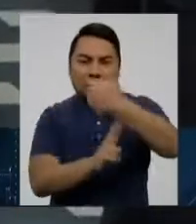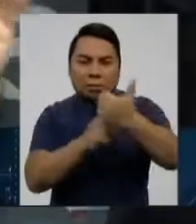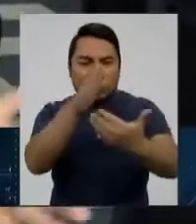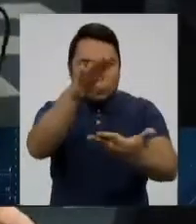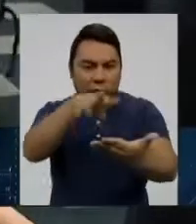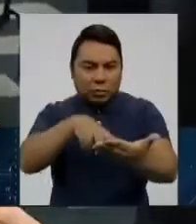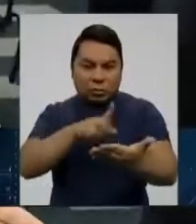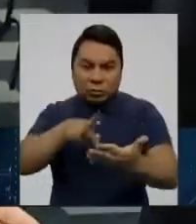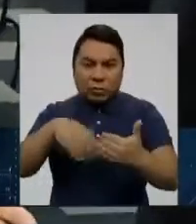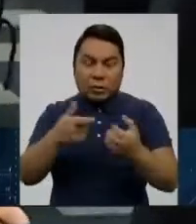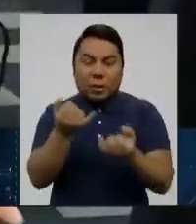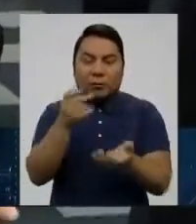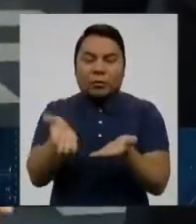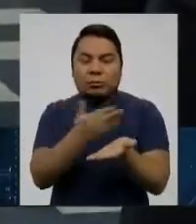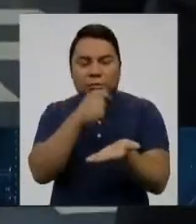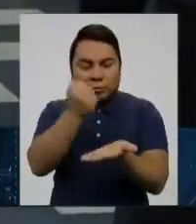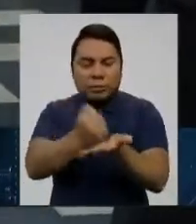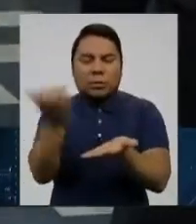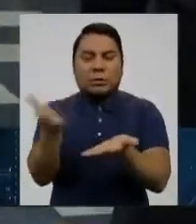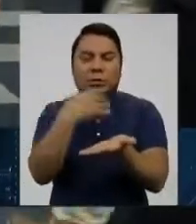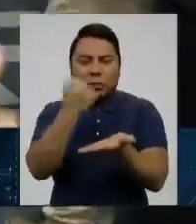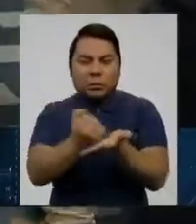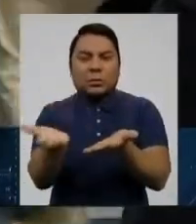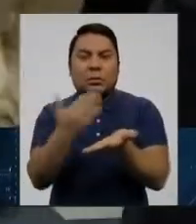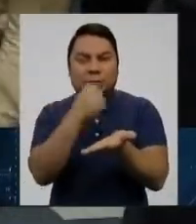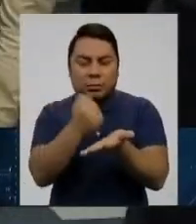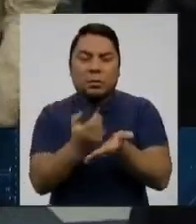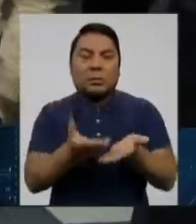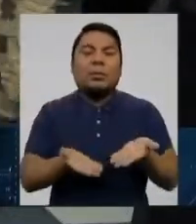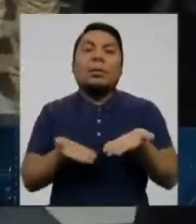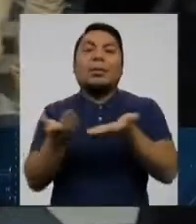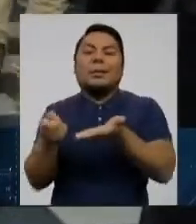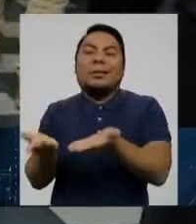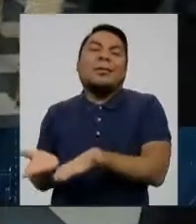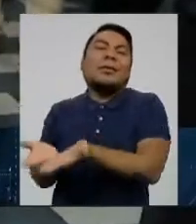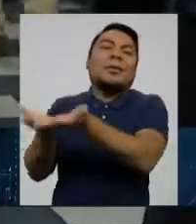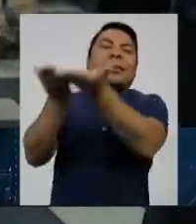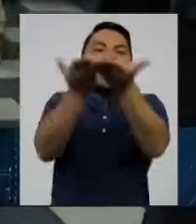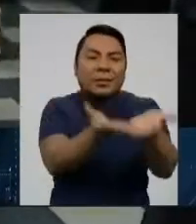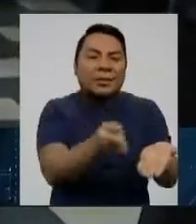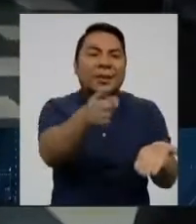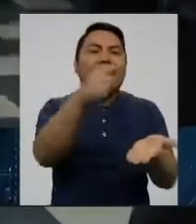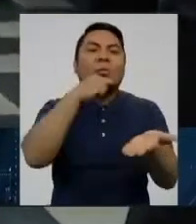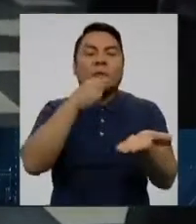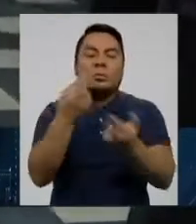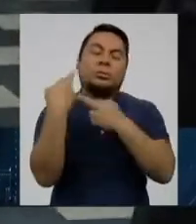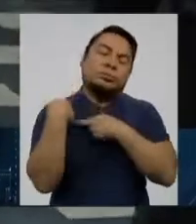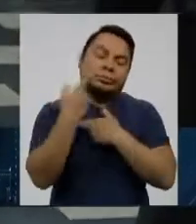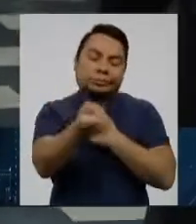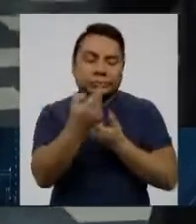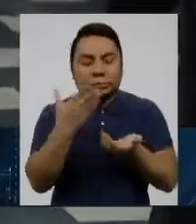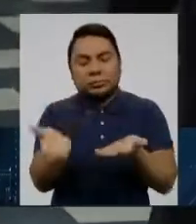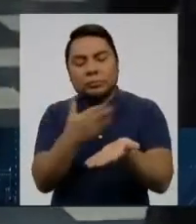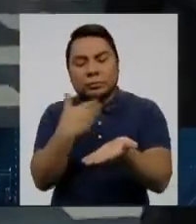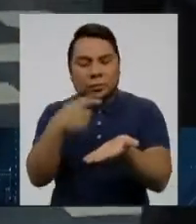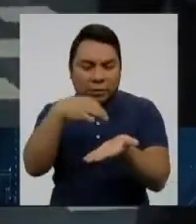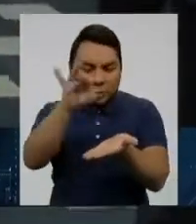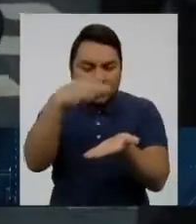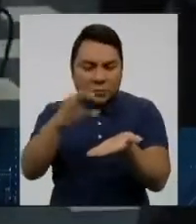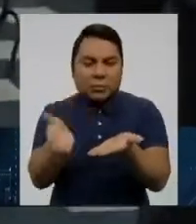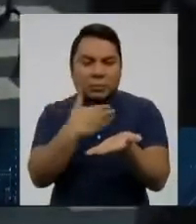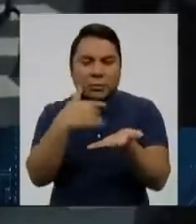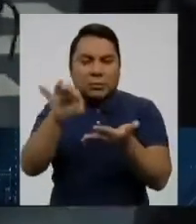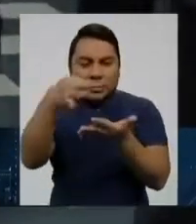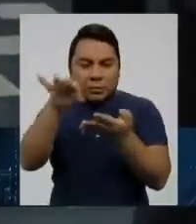porque no concluye aquí. Hay que revisar si efectivamente la documentación está en orden. Luego que esto ocurre, se les